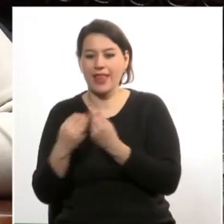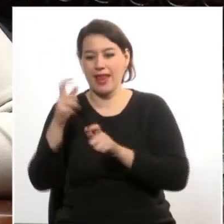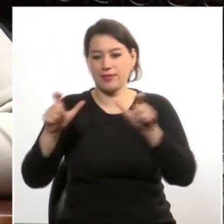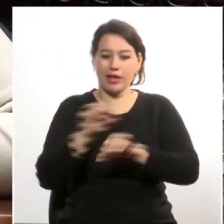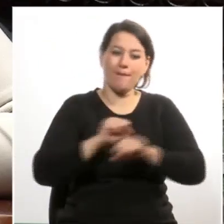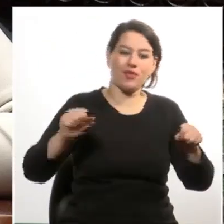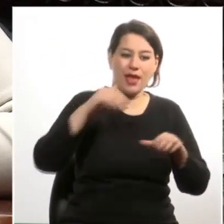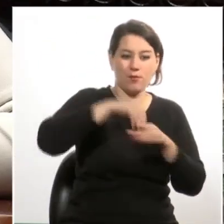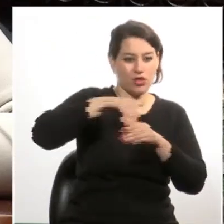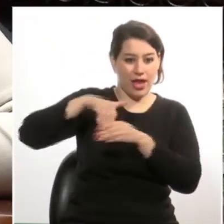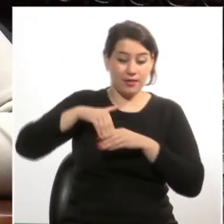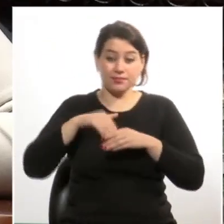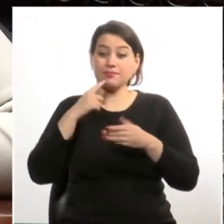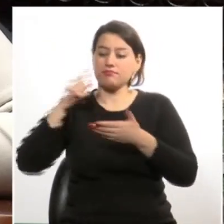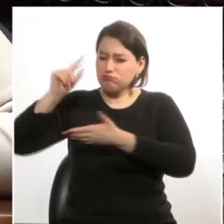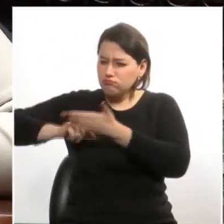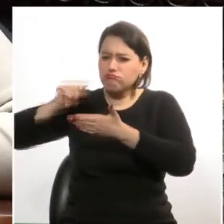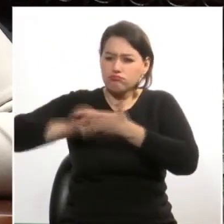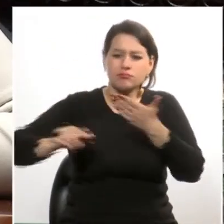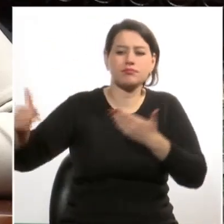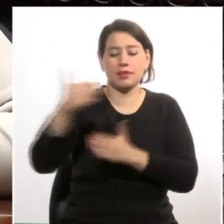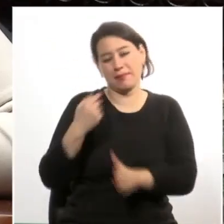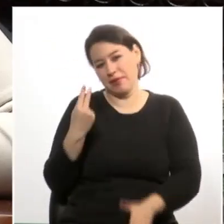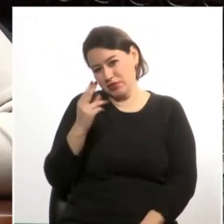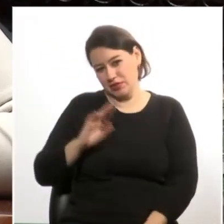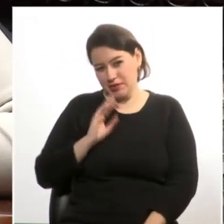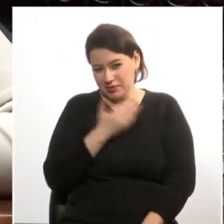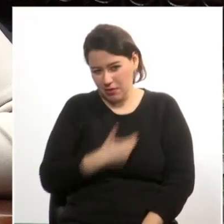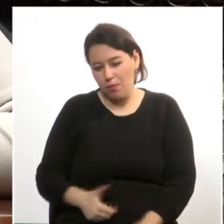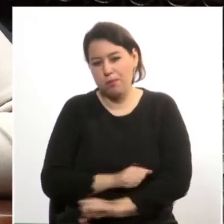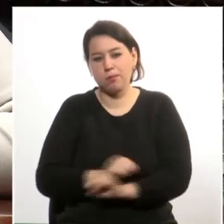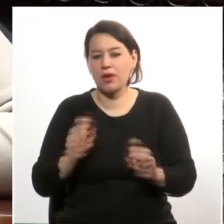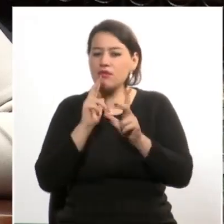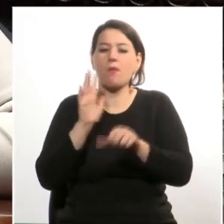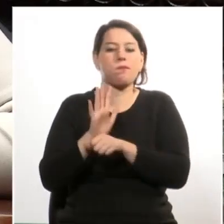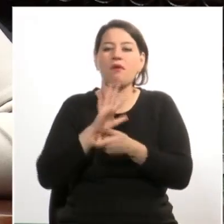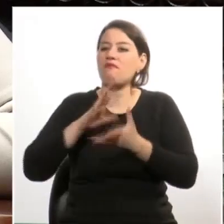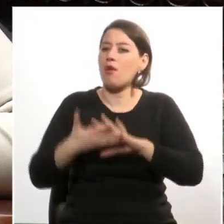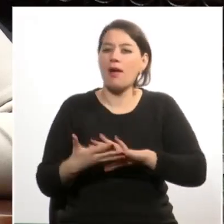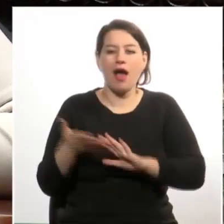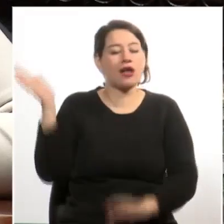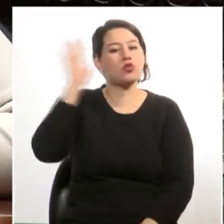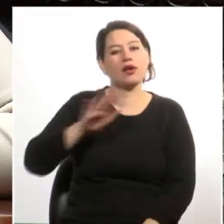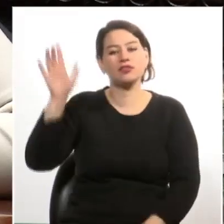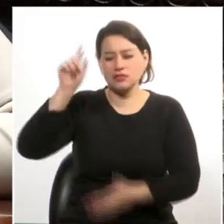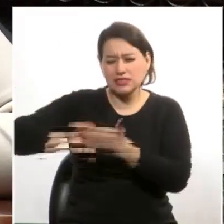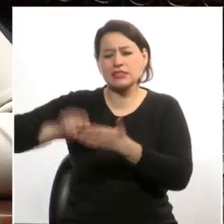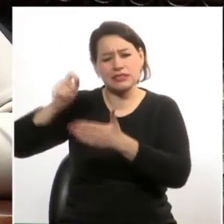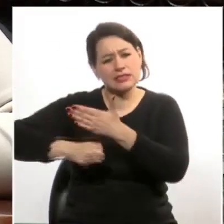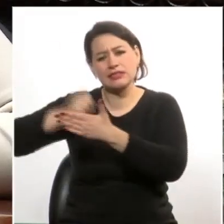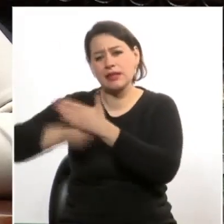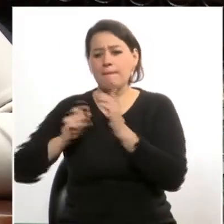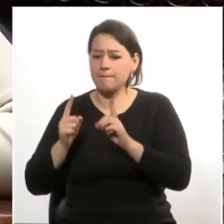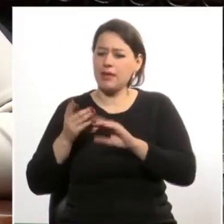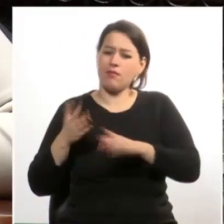electoral. La recolección de firmas, permítame, Presidenta, catalogarla de heroica, como lo fueron asimismo la